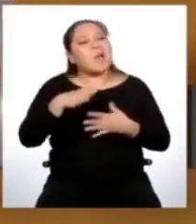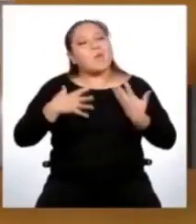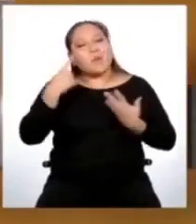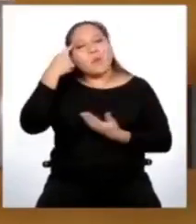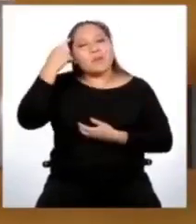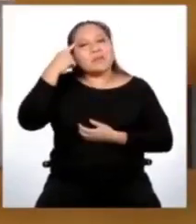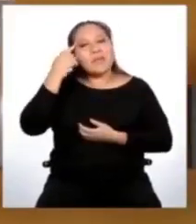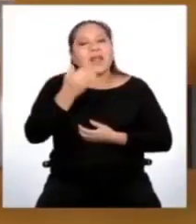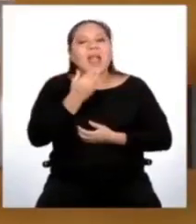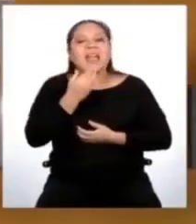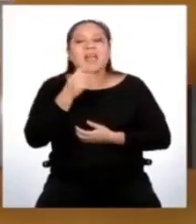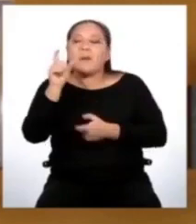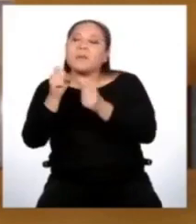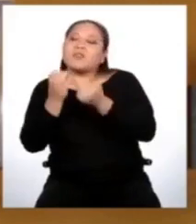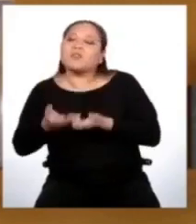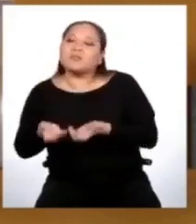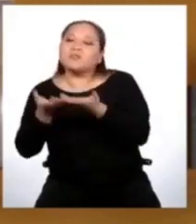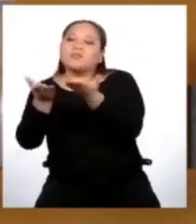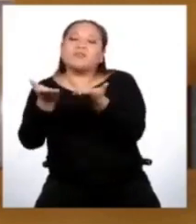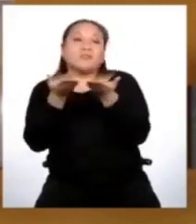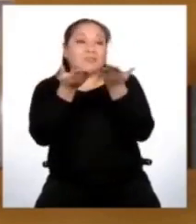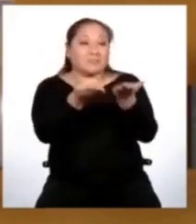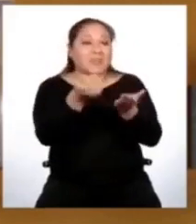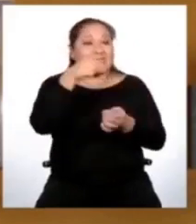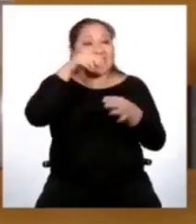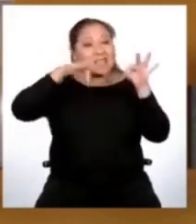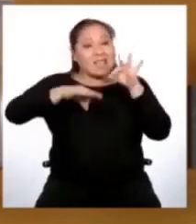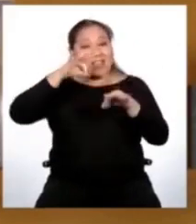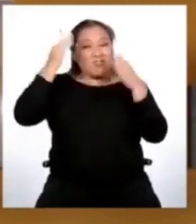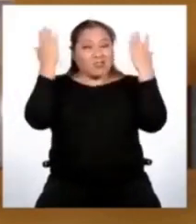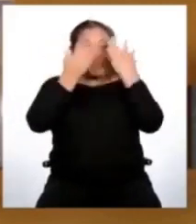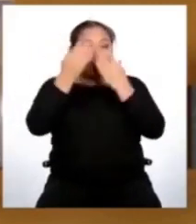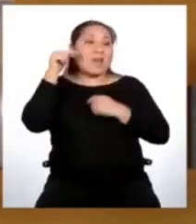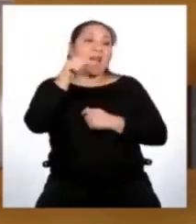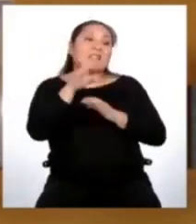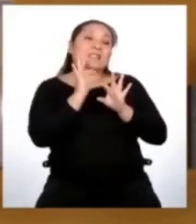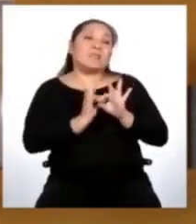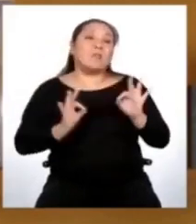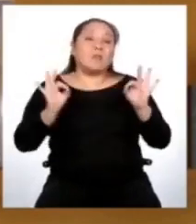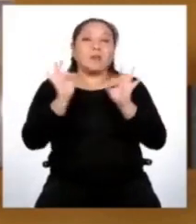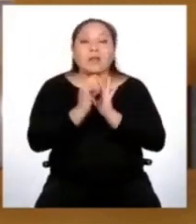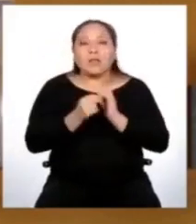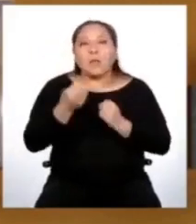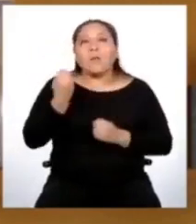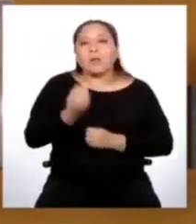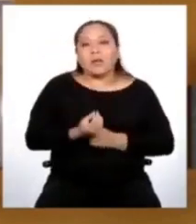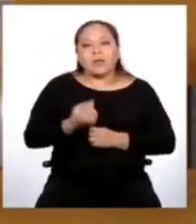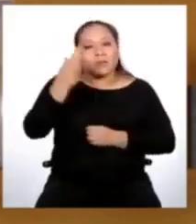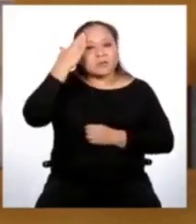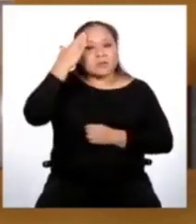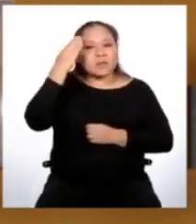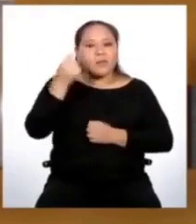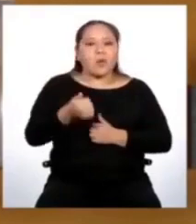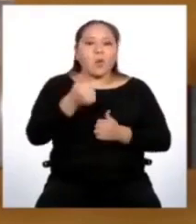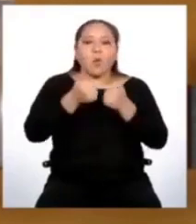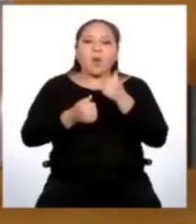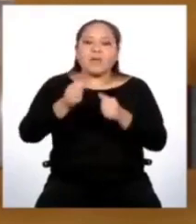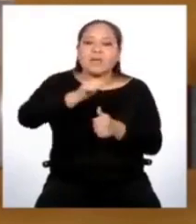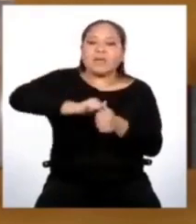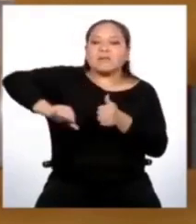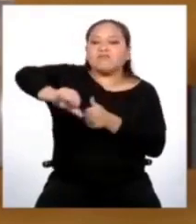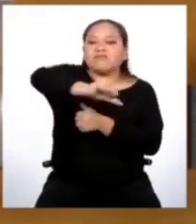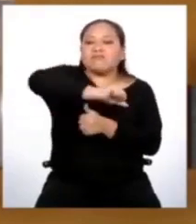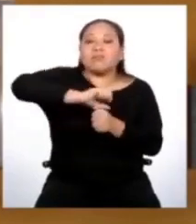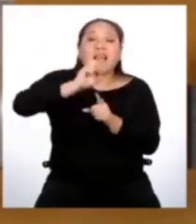a quiénes irá dirigido nuestro teatro de sombras. Eso es algo muy importante, ya que debemos tomar en cuenta el contexto